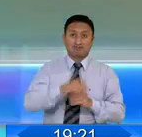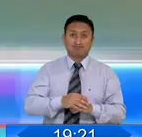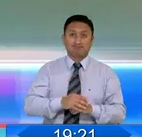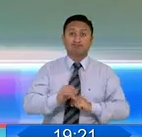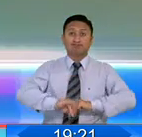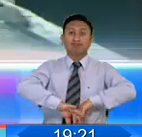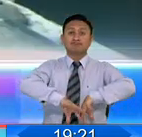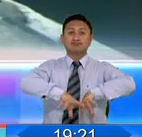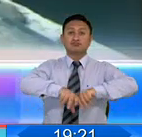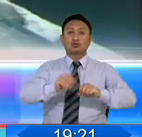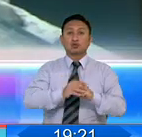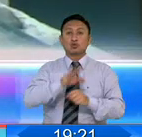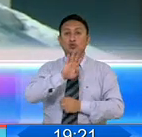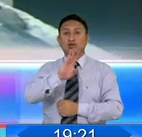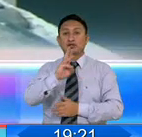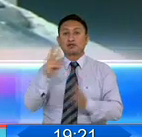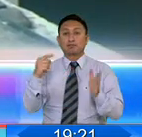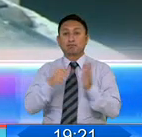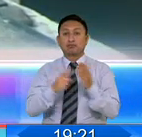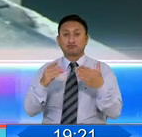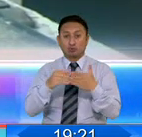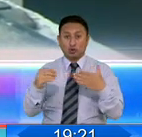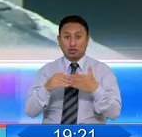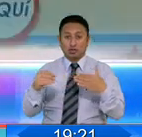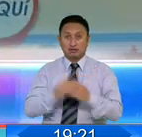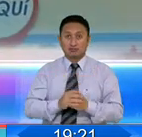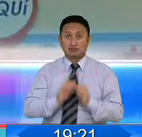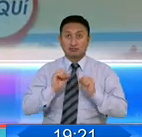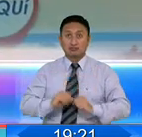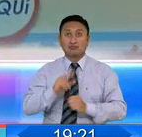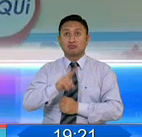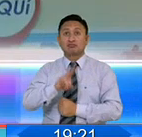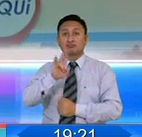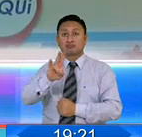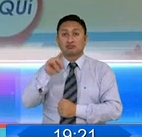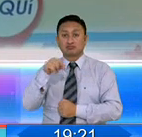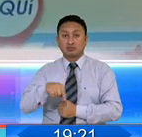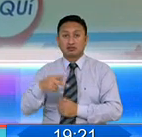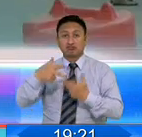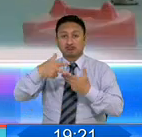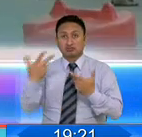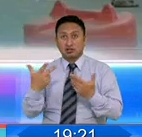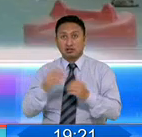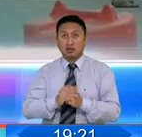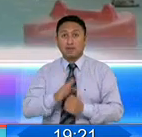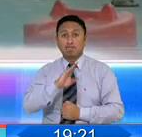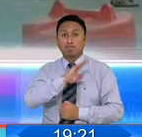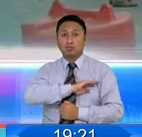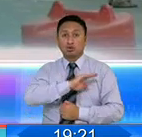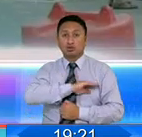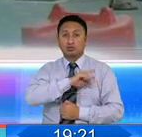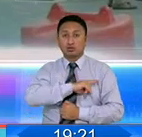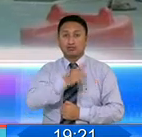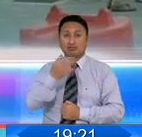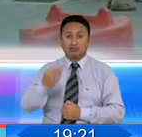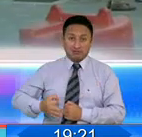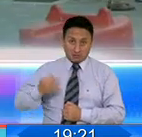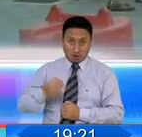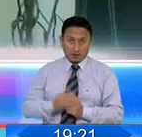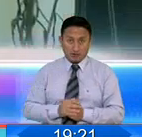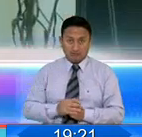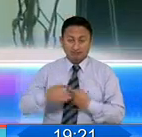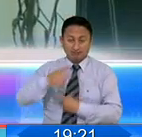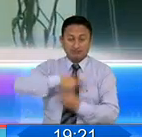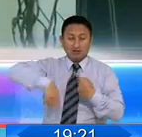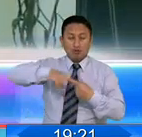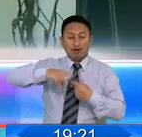roban 46.000 dólares en efectivo y 27.000 en cheques del municipio de Daule. Los